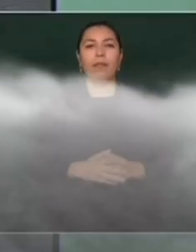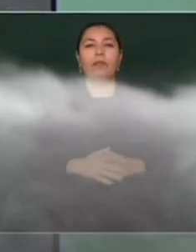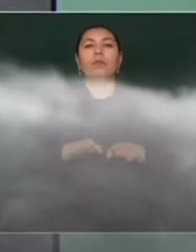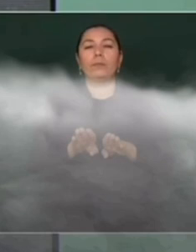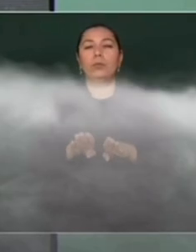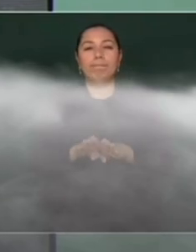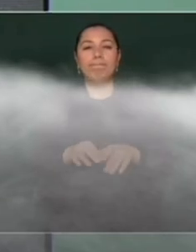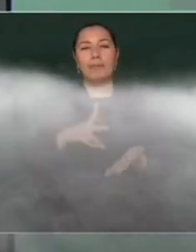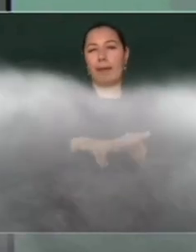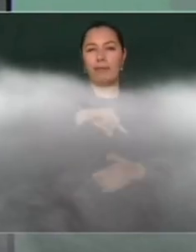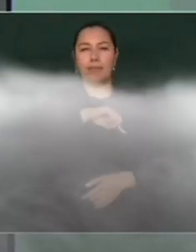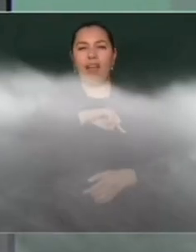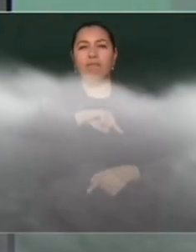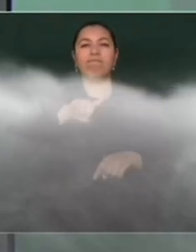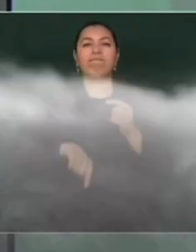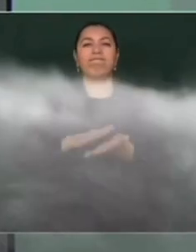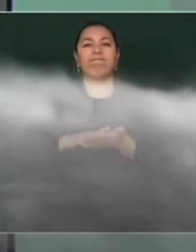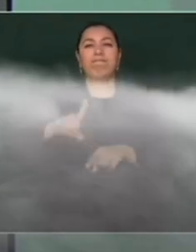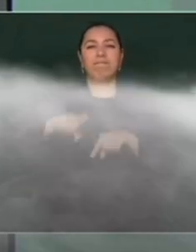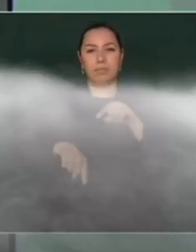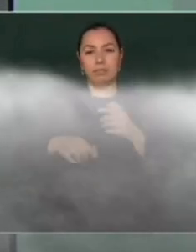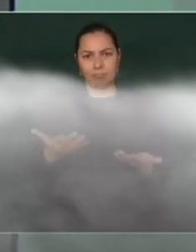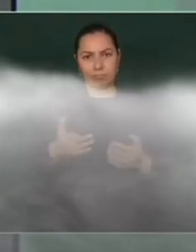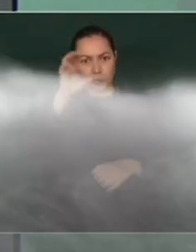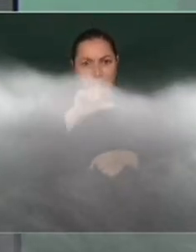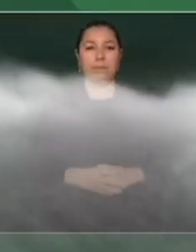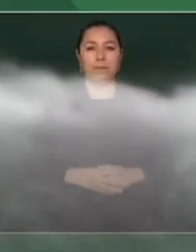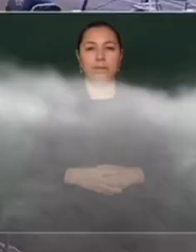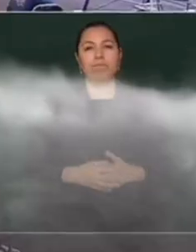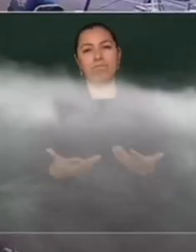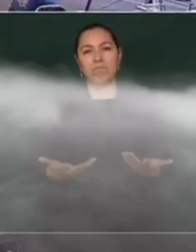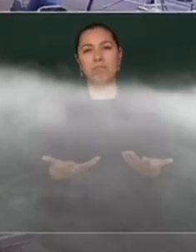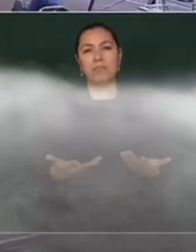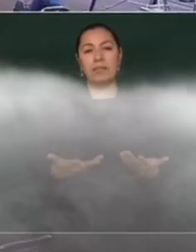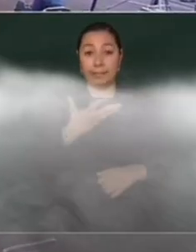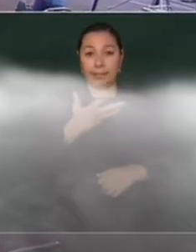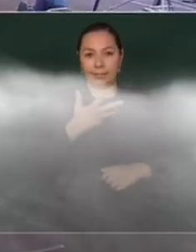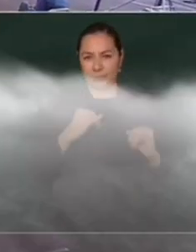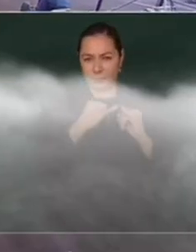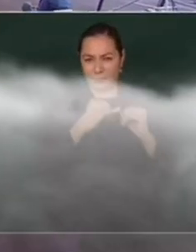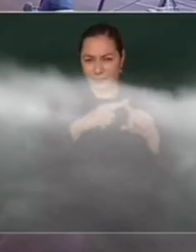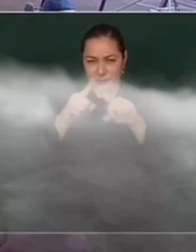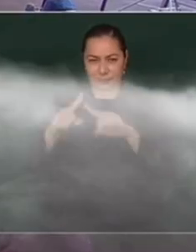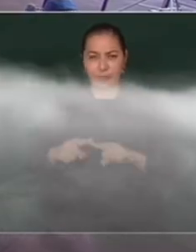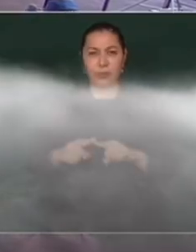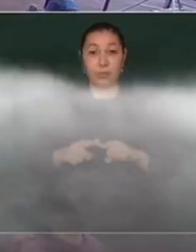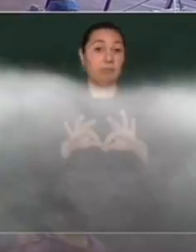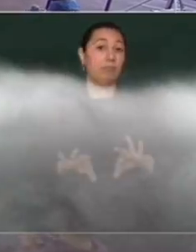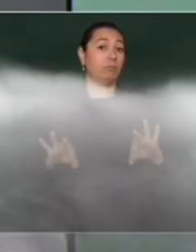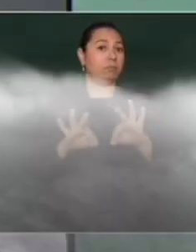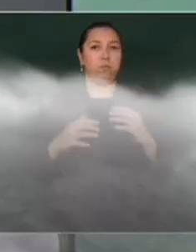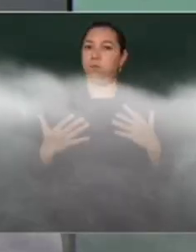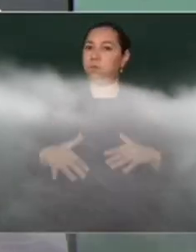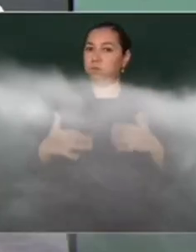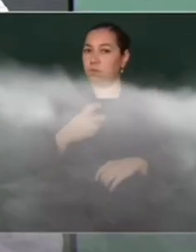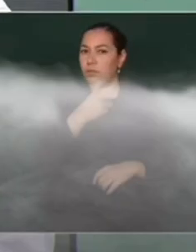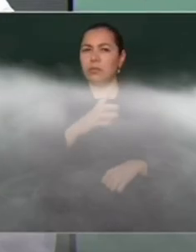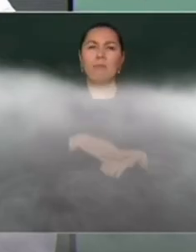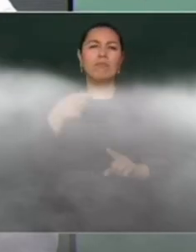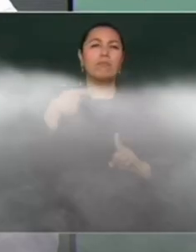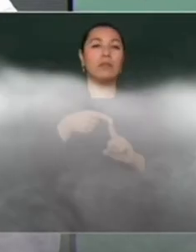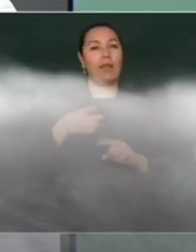borrar valores culturales, morales, espirituales. Tenemos una institución que es importantísima, la